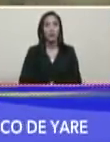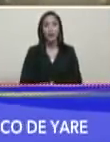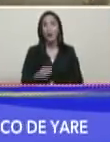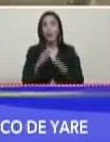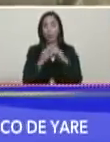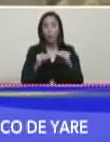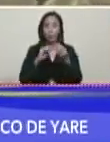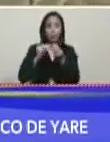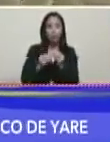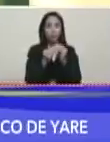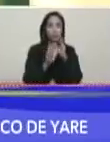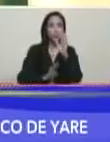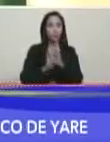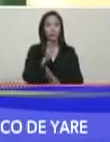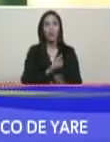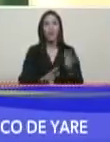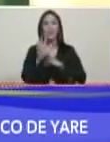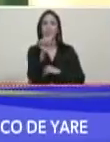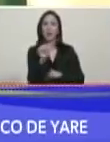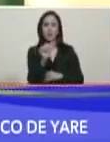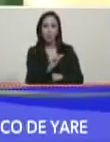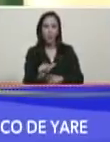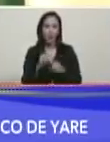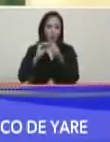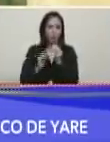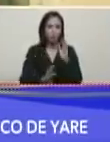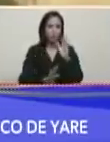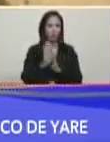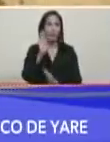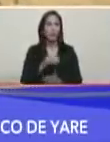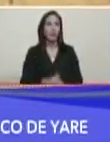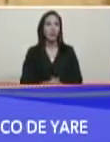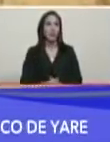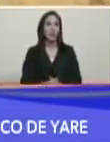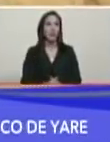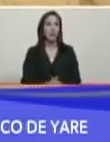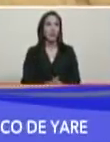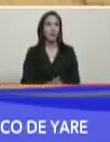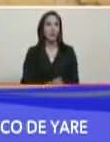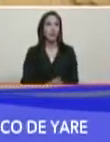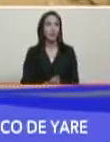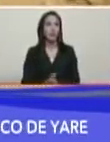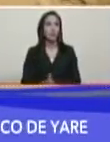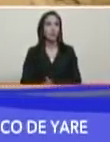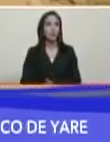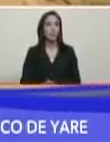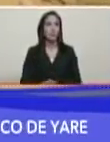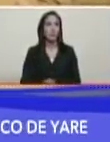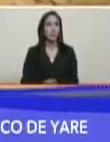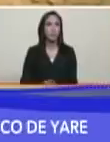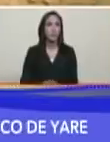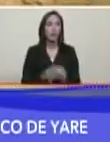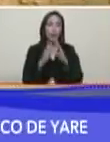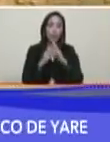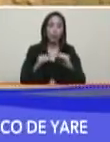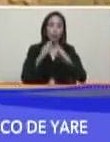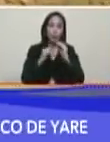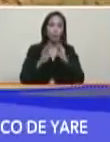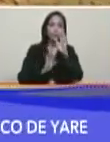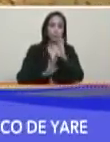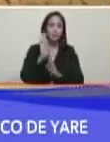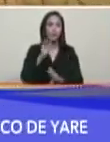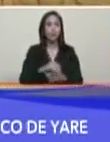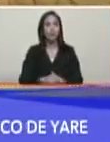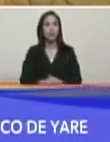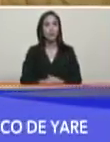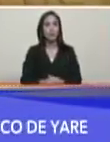lo recuperamos en 3 semanas. Después empezamos con la parte mecánica, neumática y todo lo que se llama la torba,